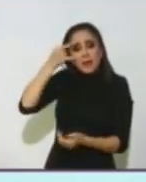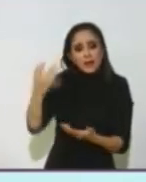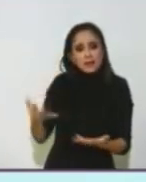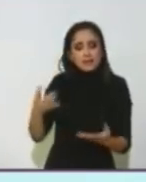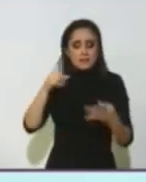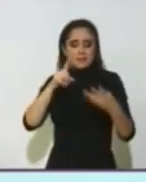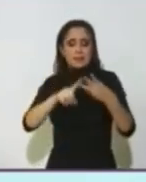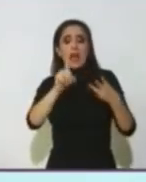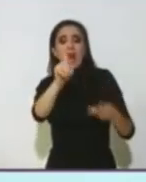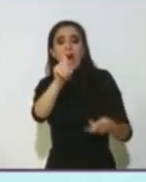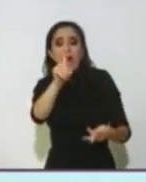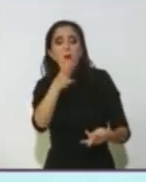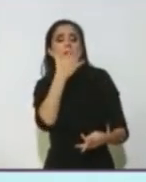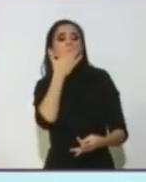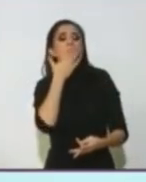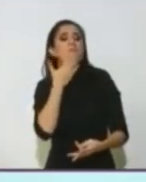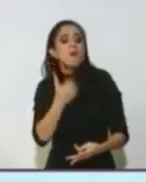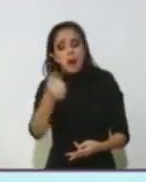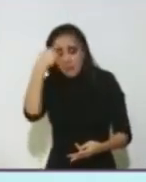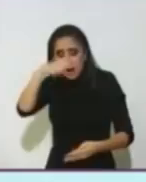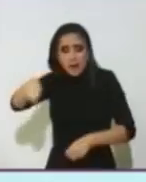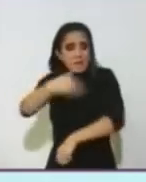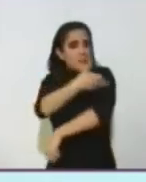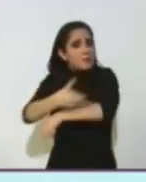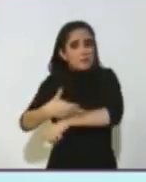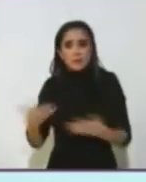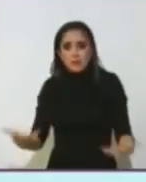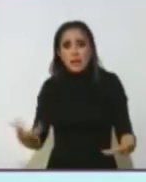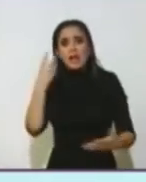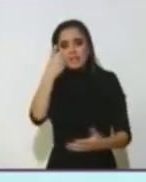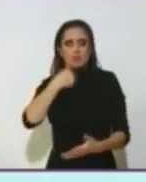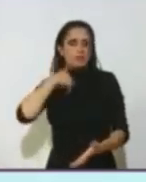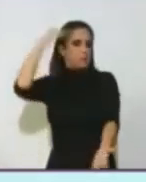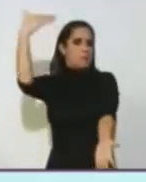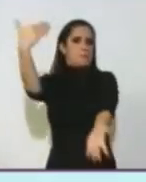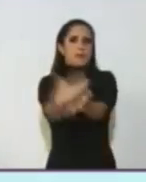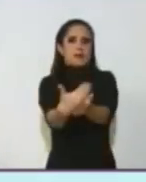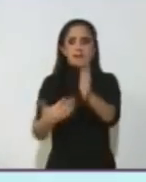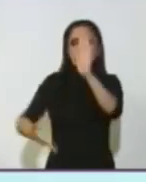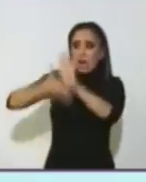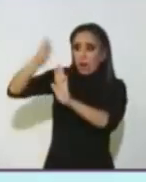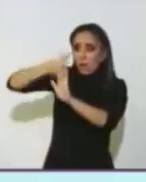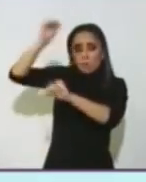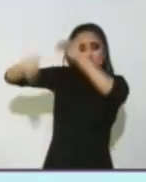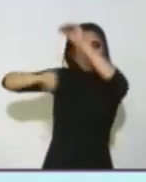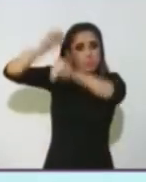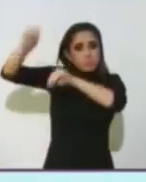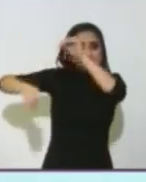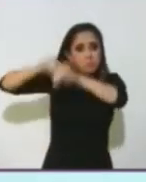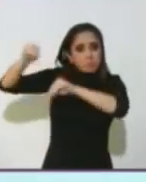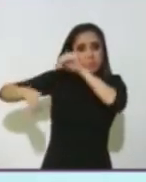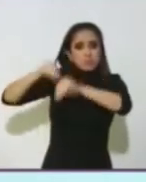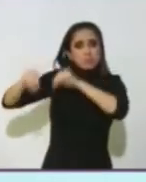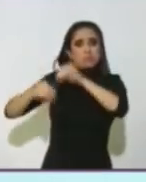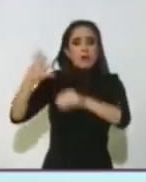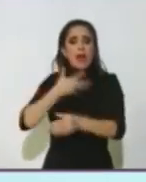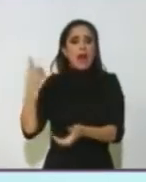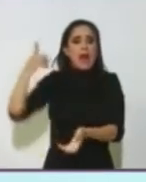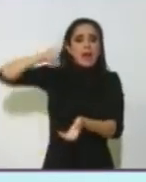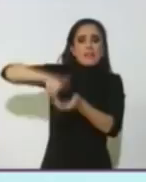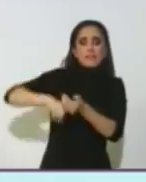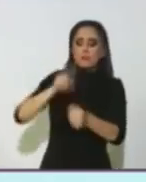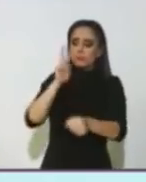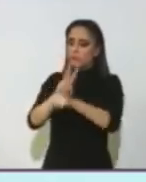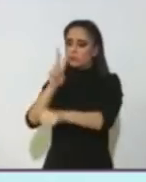agua para nuestras familias por eso primero que nada voy a detener las construcciones irregulares duplicando el número de inspectores para que